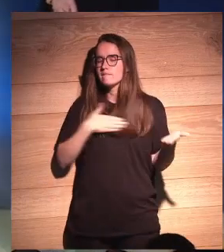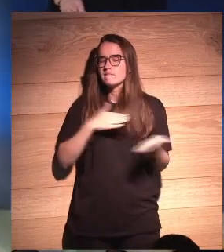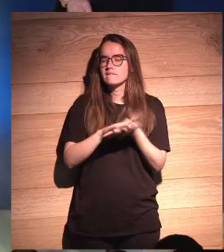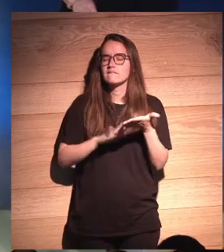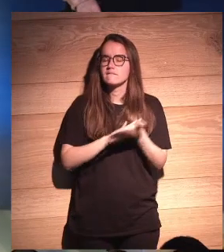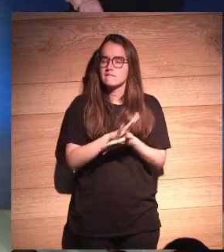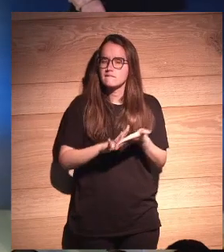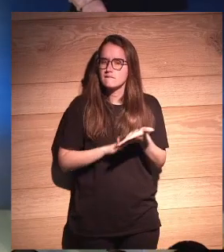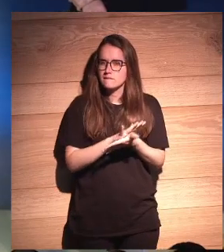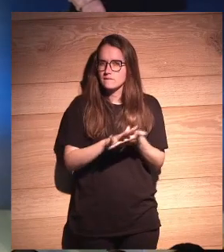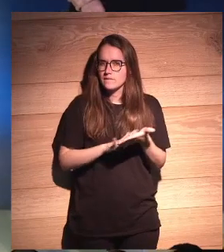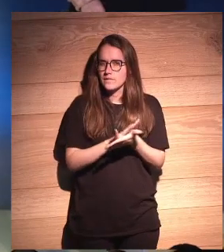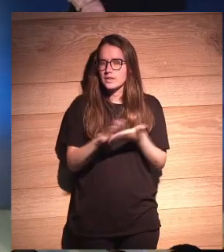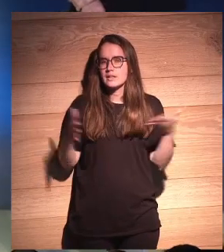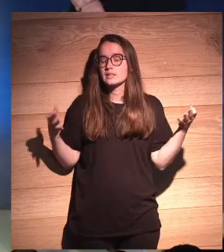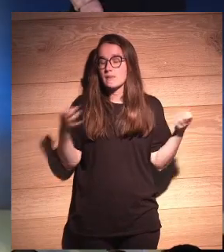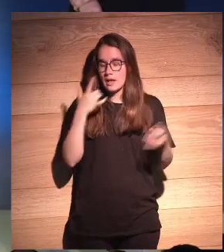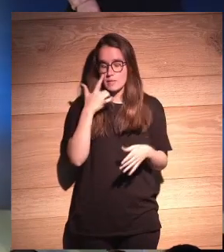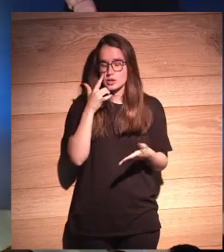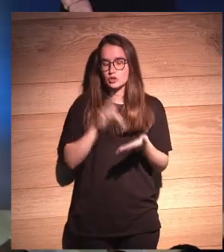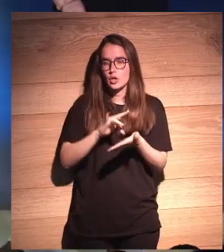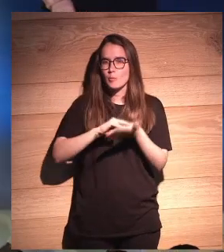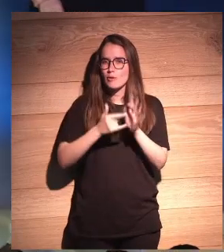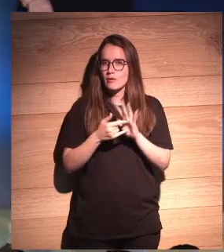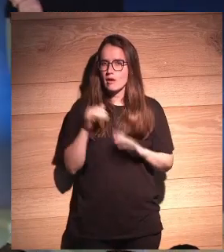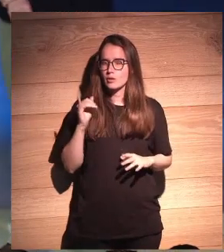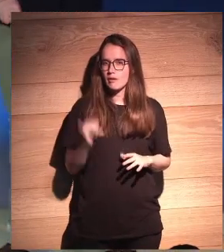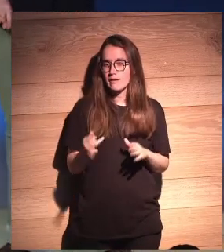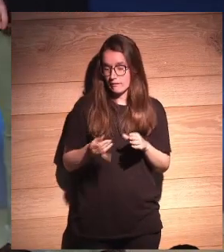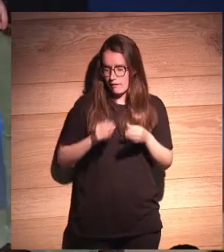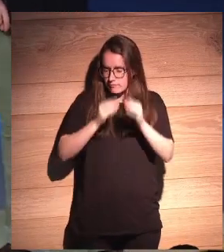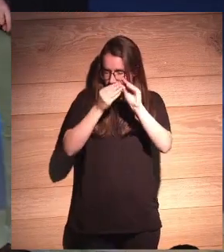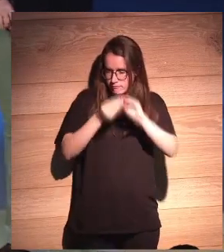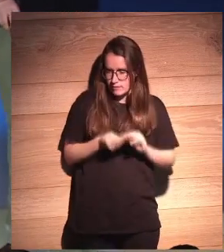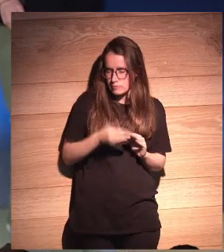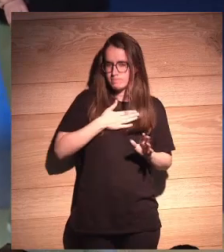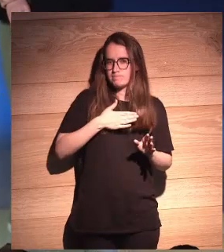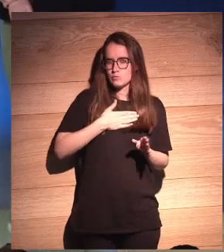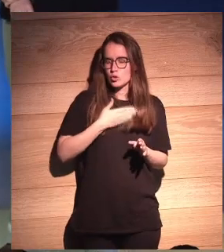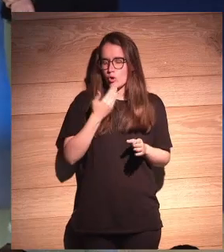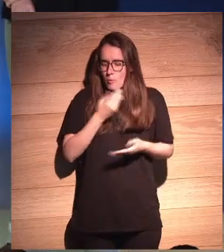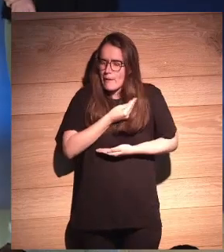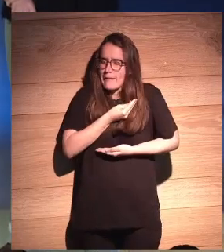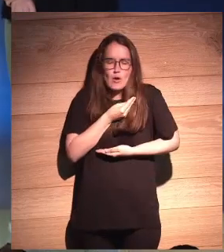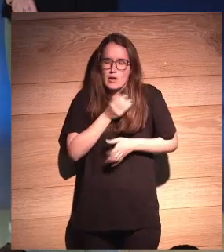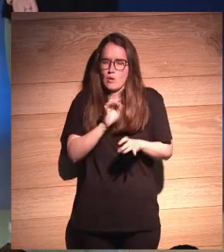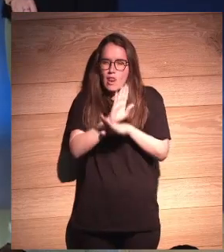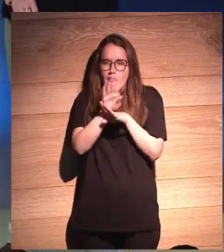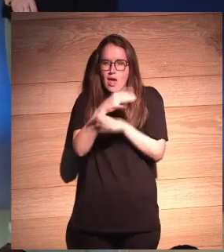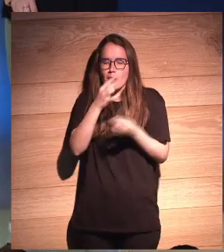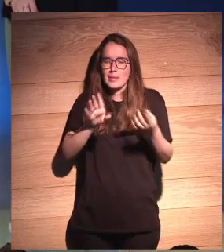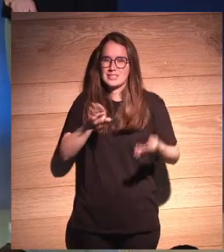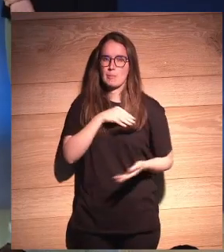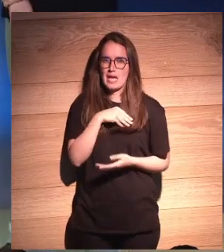es que tienes un proyecto que has criado tú, que lo tienes como un hijito, y a veces da